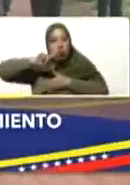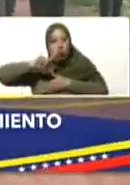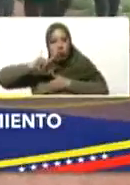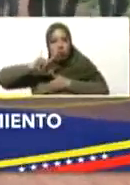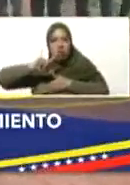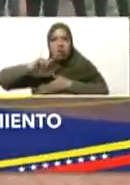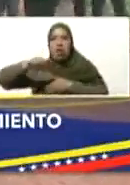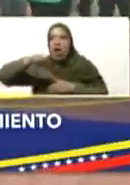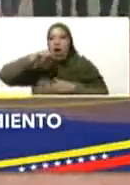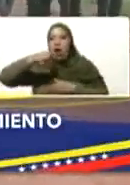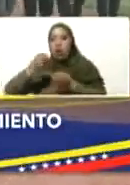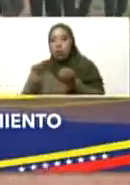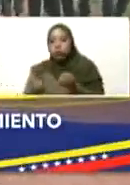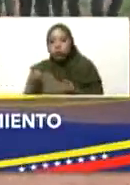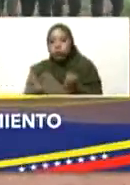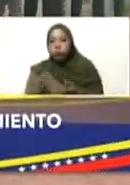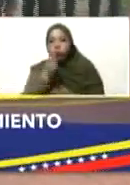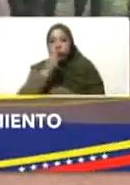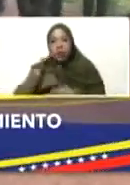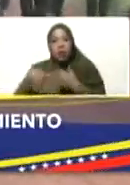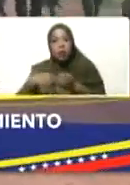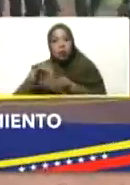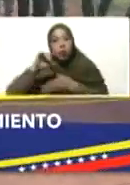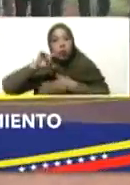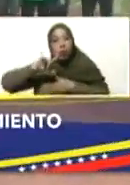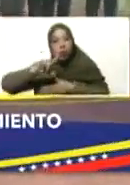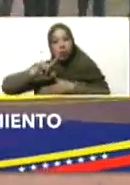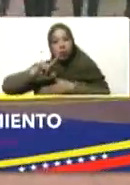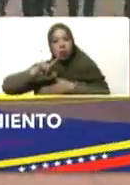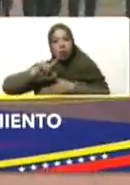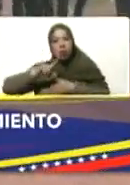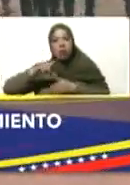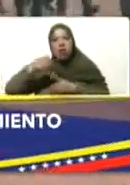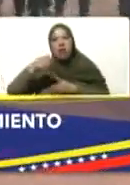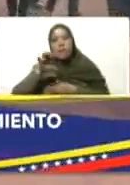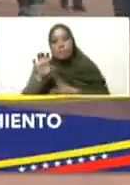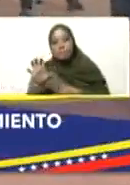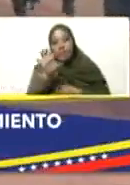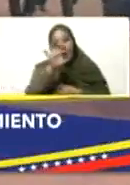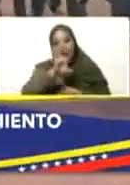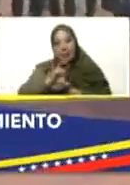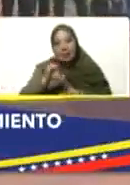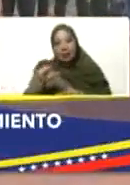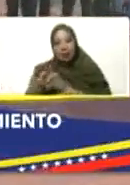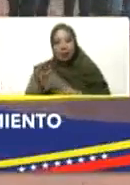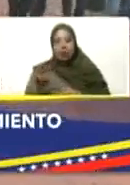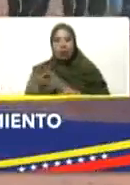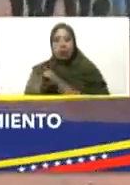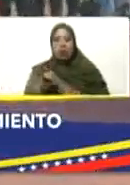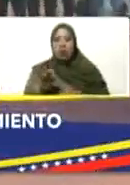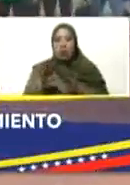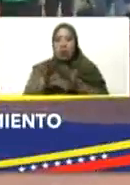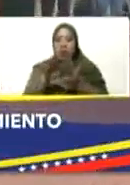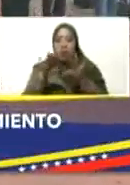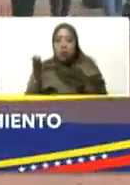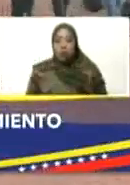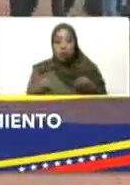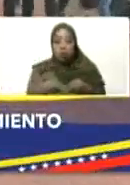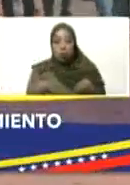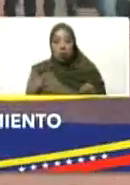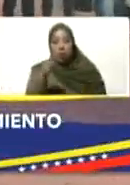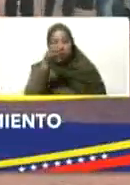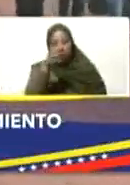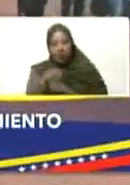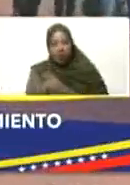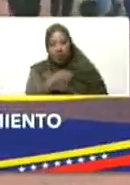de todo el continente latinoamericano caribeño. Esta es una tierra bendita, sin